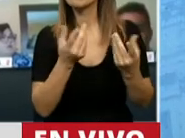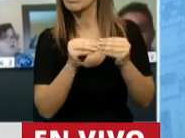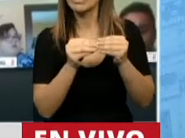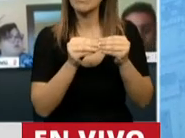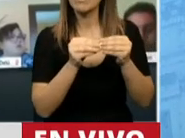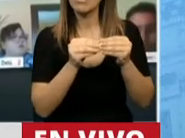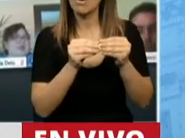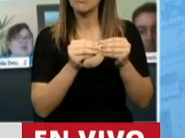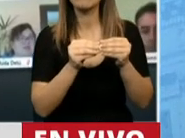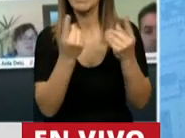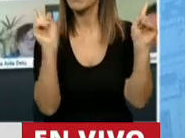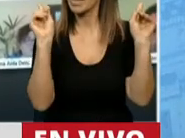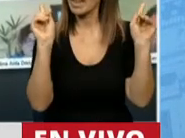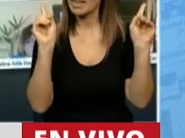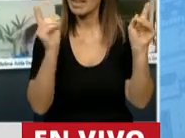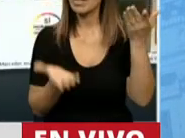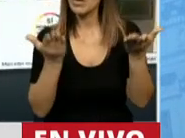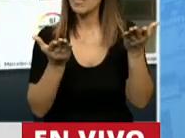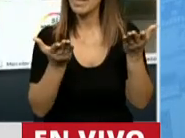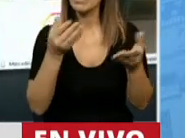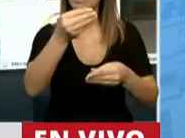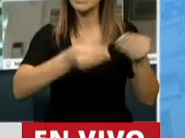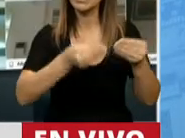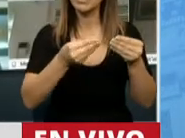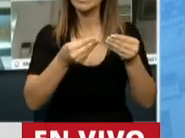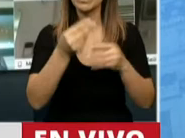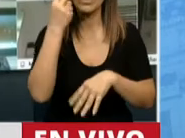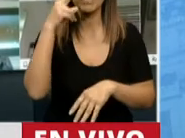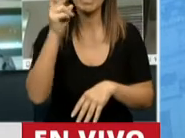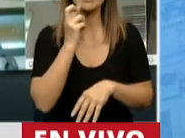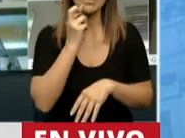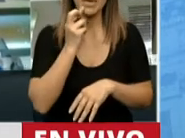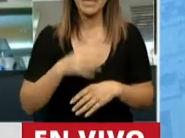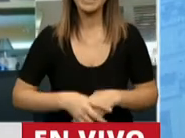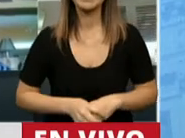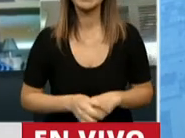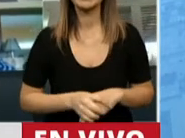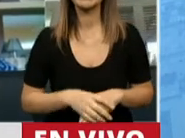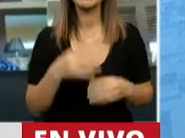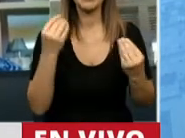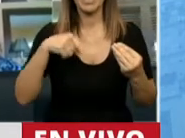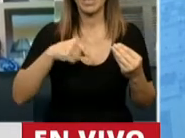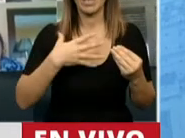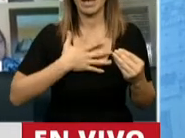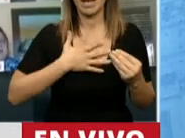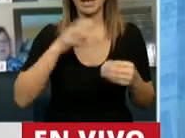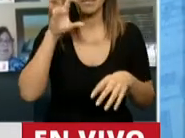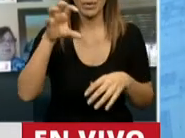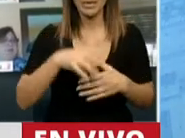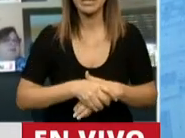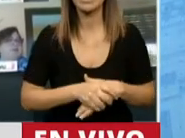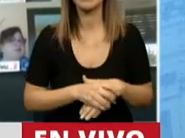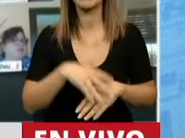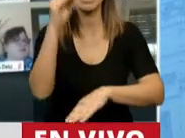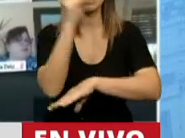yo, totalmente diferente a aquel presupuesto del año 2019, el cual nuestra jurisdicción, concretamente